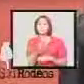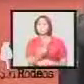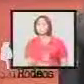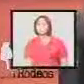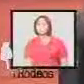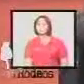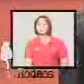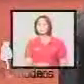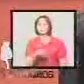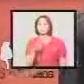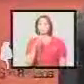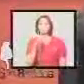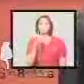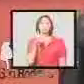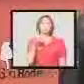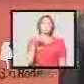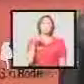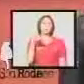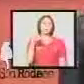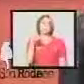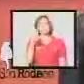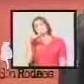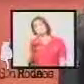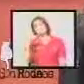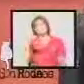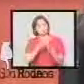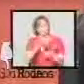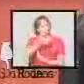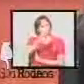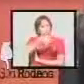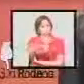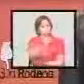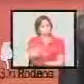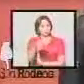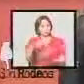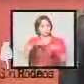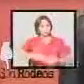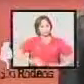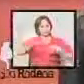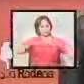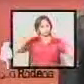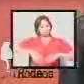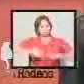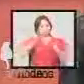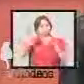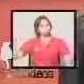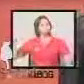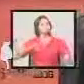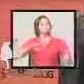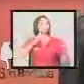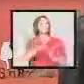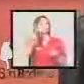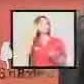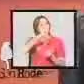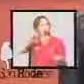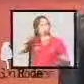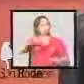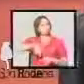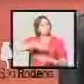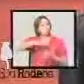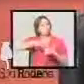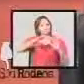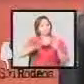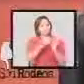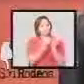de 25, 30 millones de colones, ¿verdad? Así que sí existen soluciones definitivamente para la